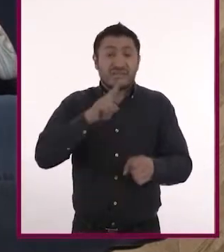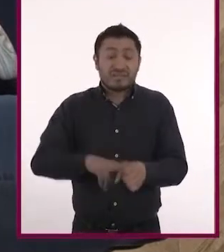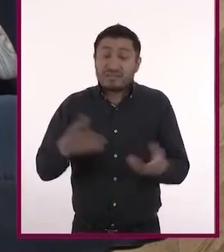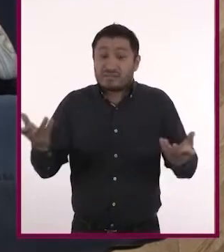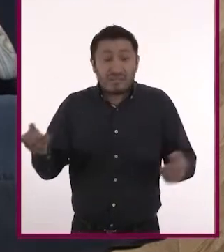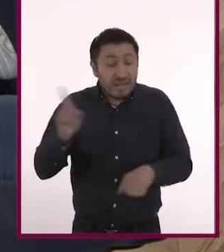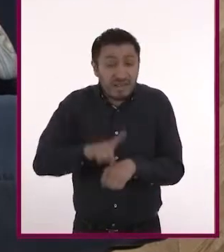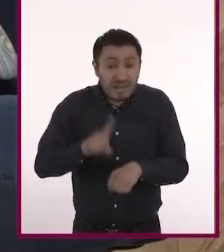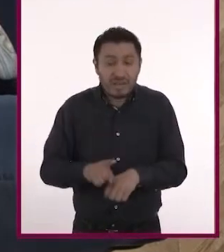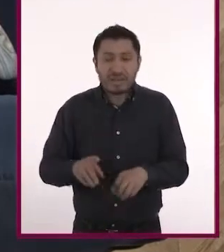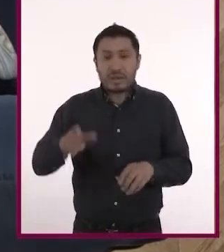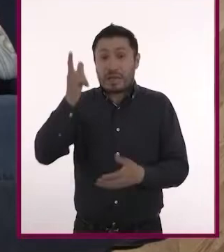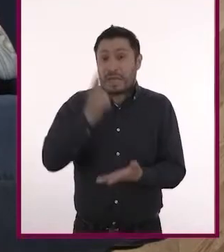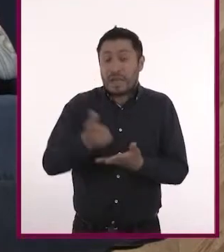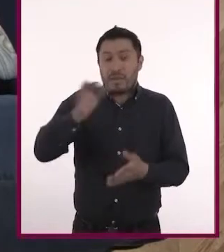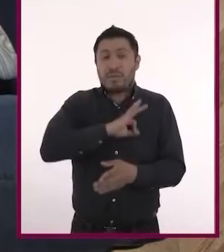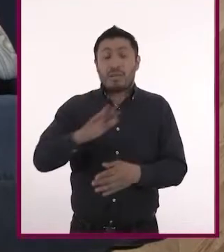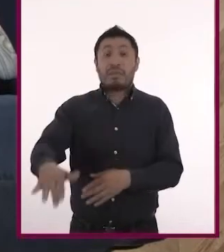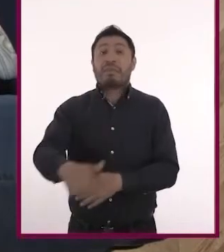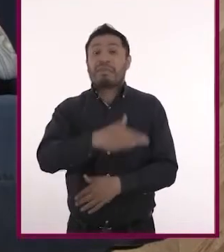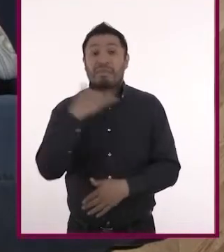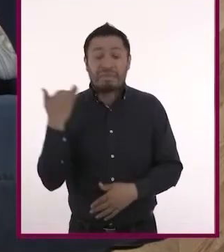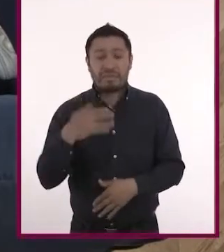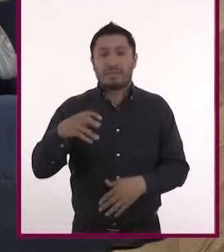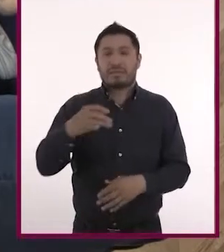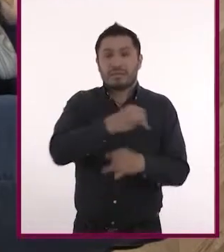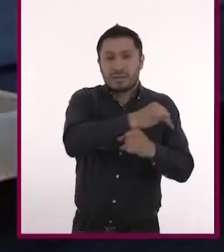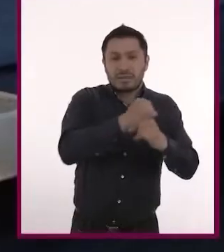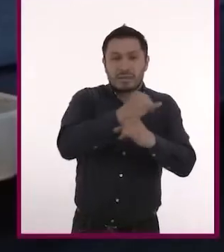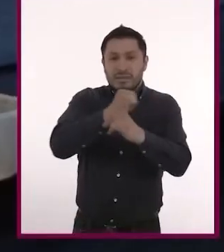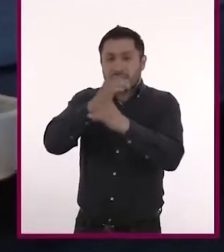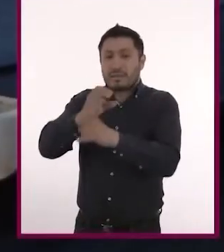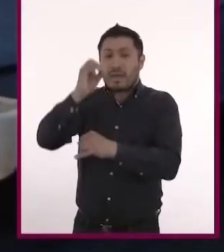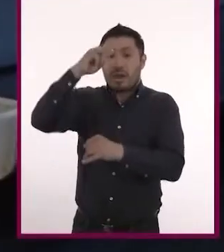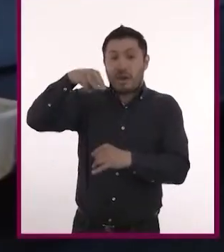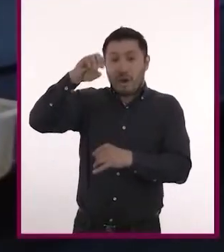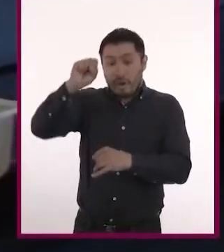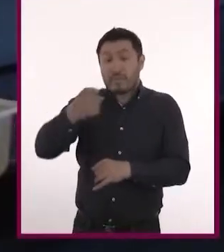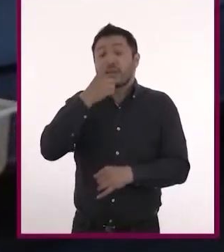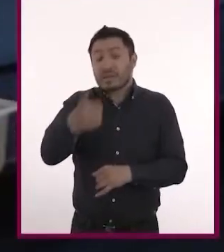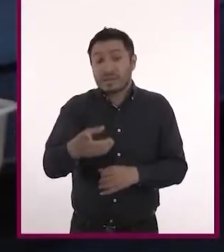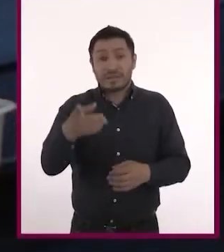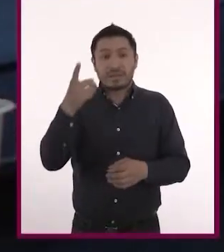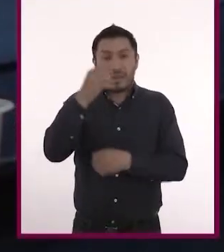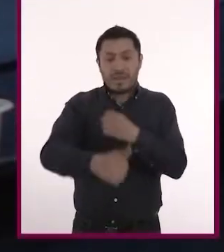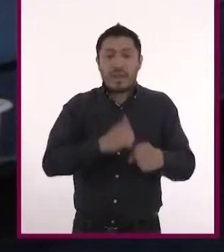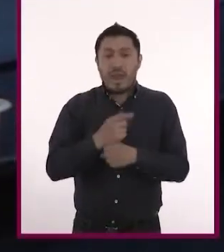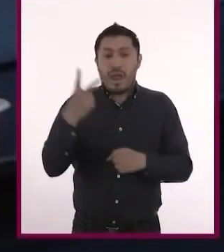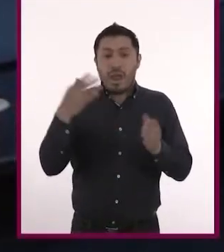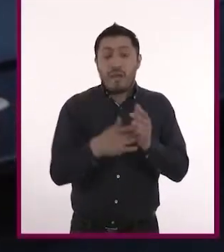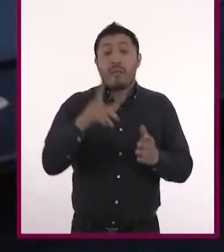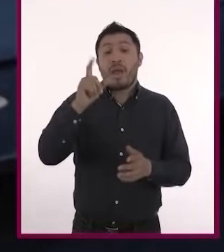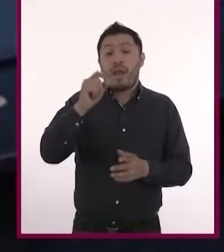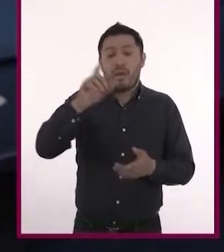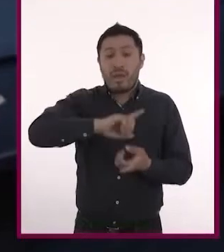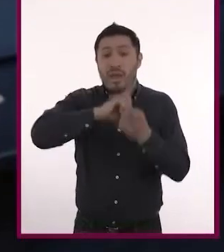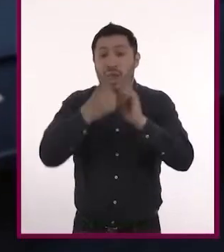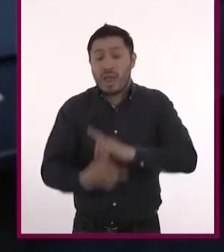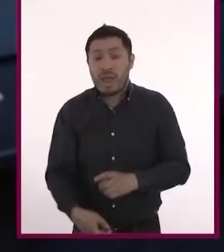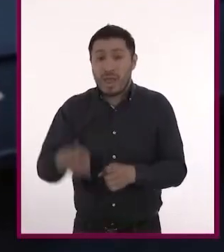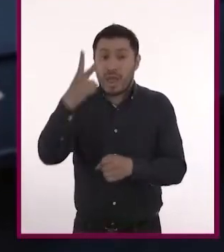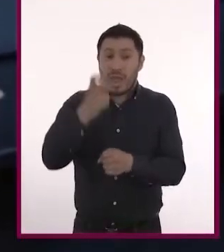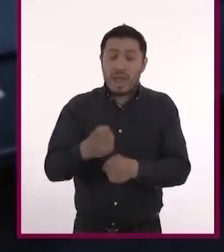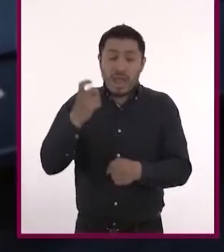más grave, puede conducir al suicidio. Estudios realizados por la OMS arrojaron que en el año 2020 la depresión fue la